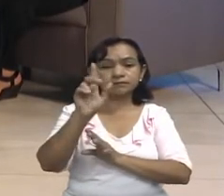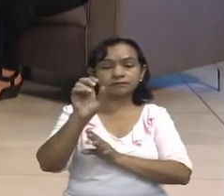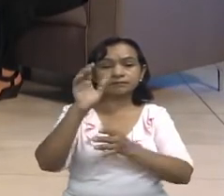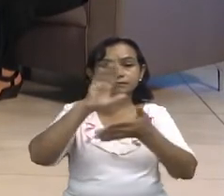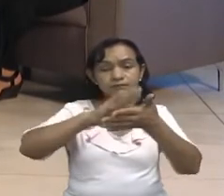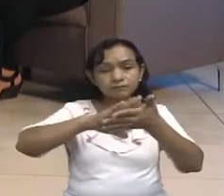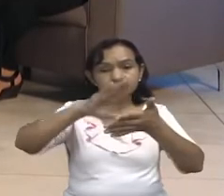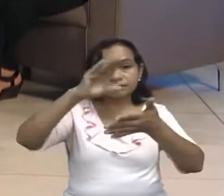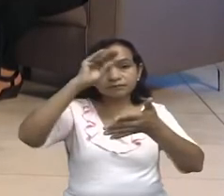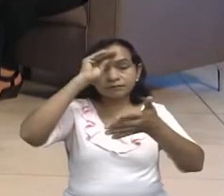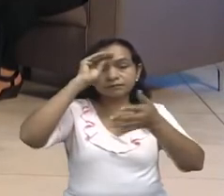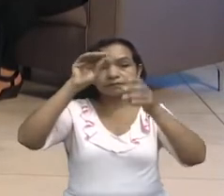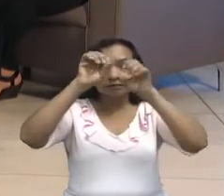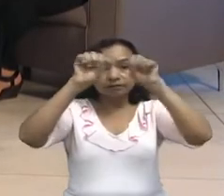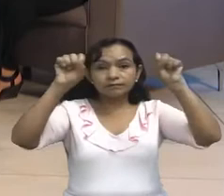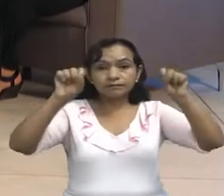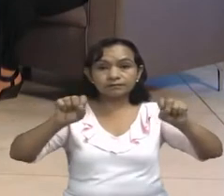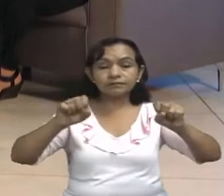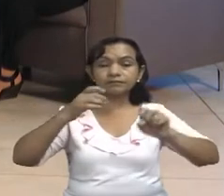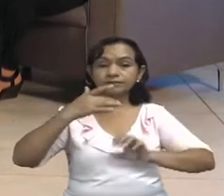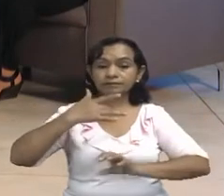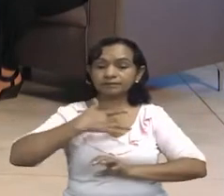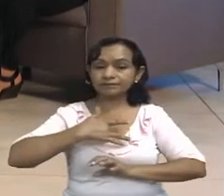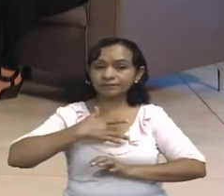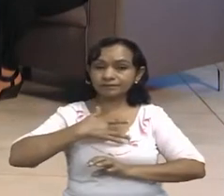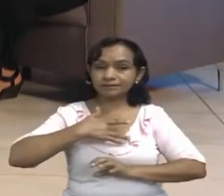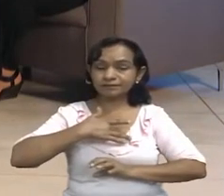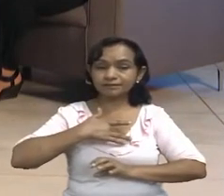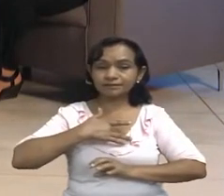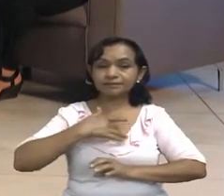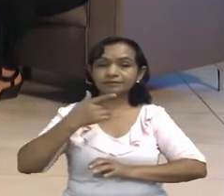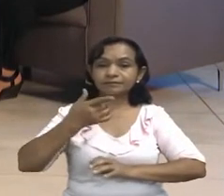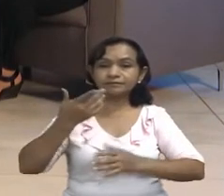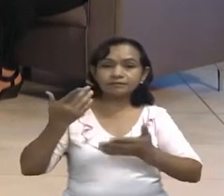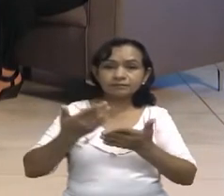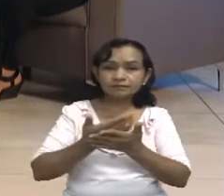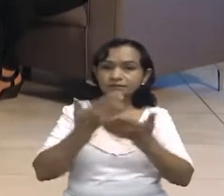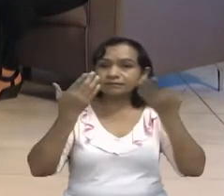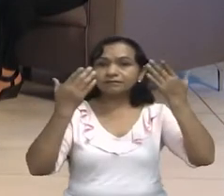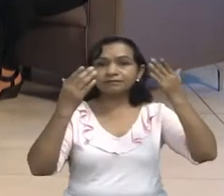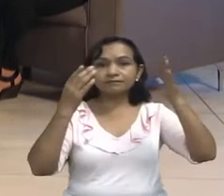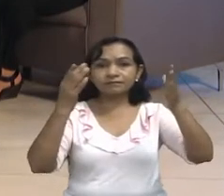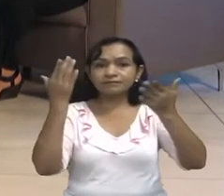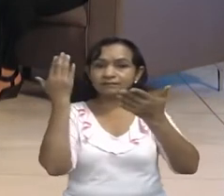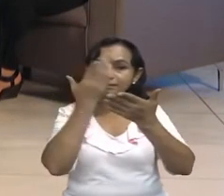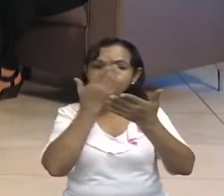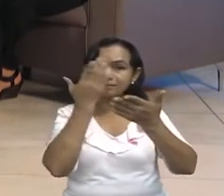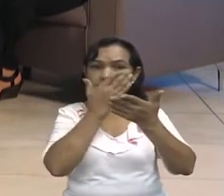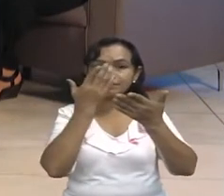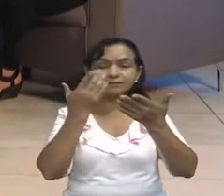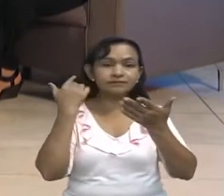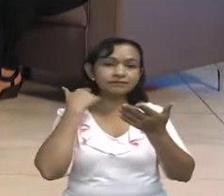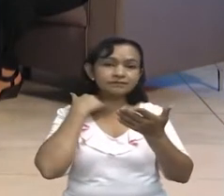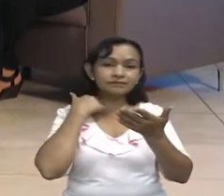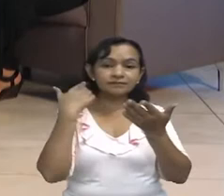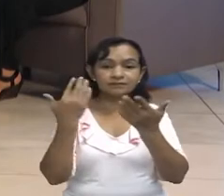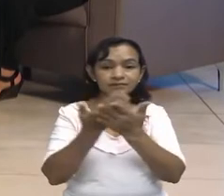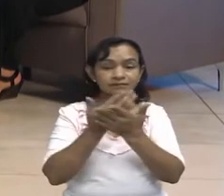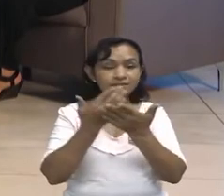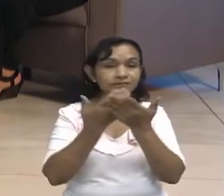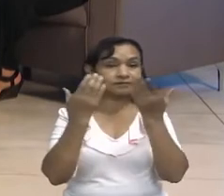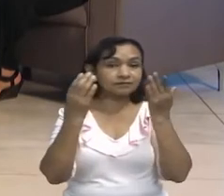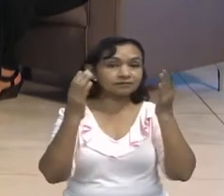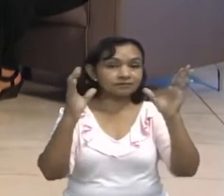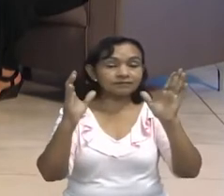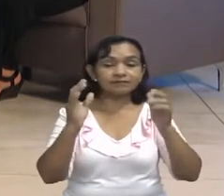¿no? O sea, creo que nosotros siempre necesitamos estar actualizados. Claro. Porque siempre hay nuevos equipos en